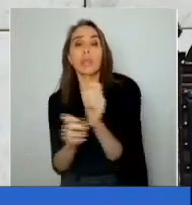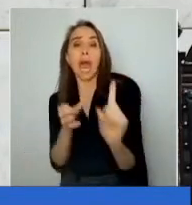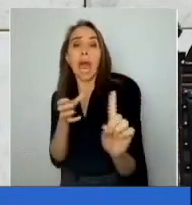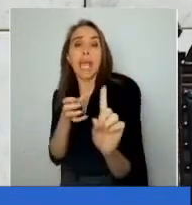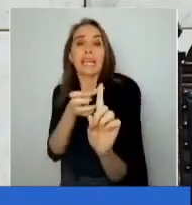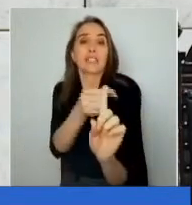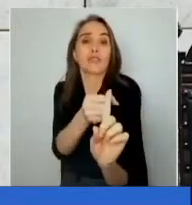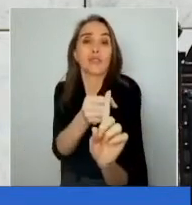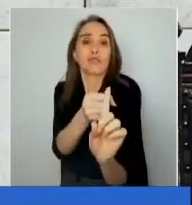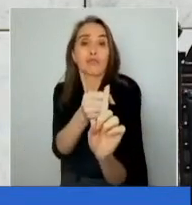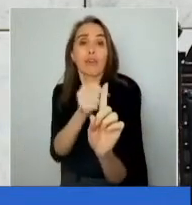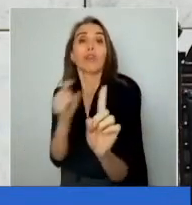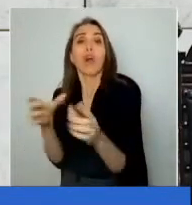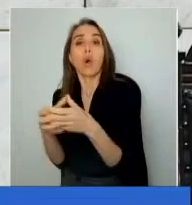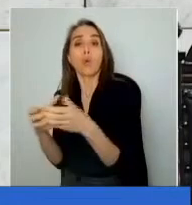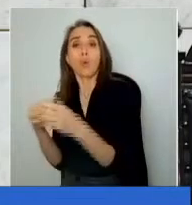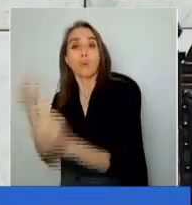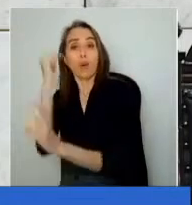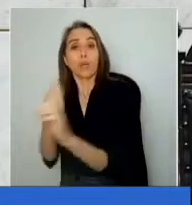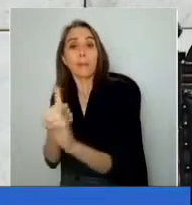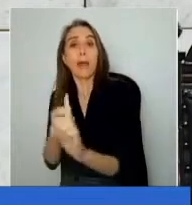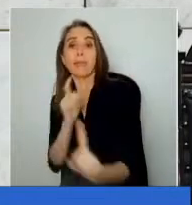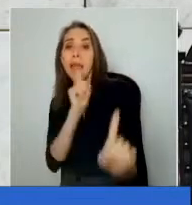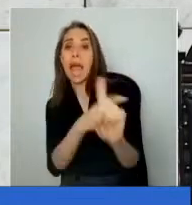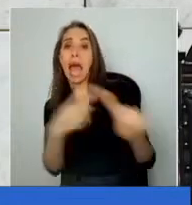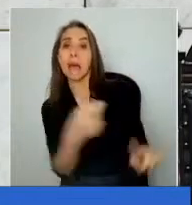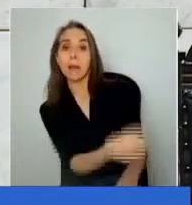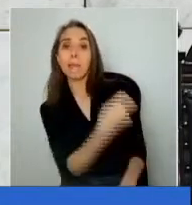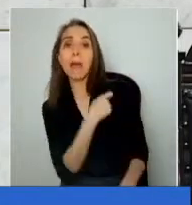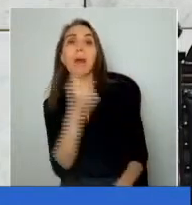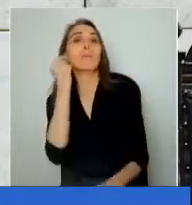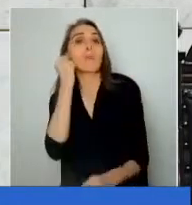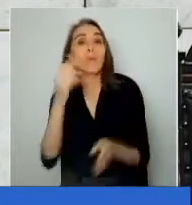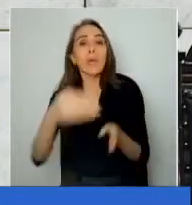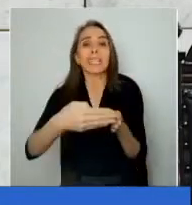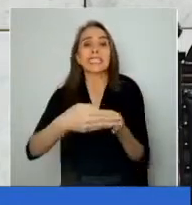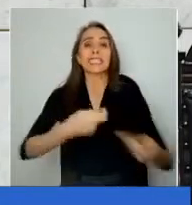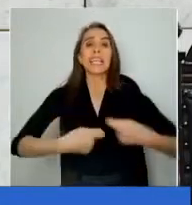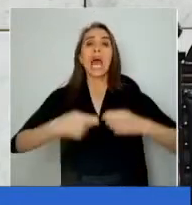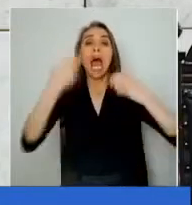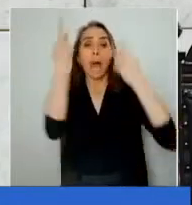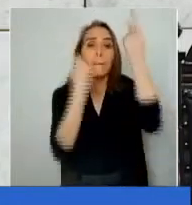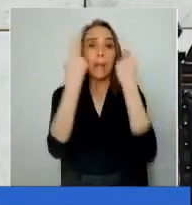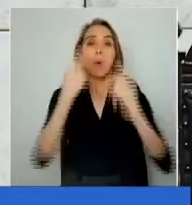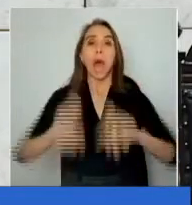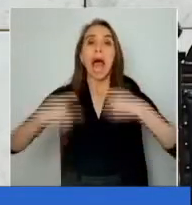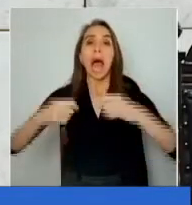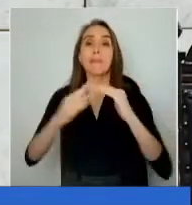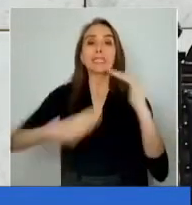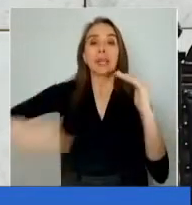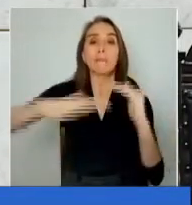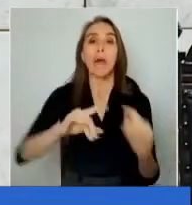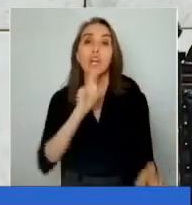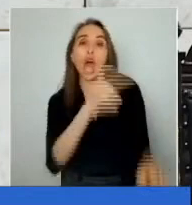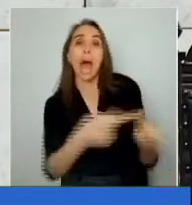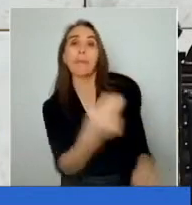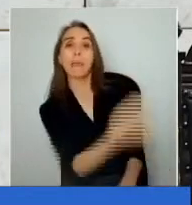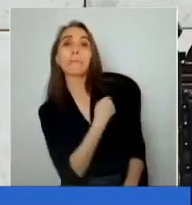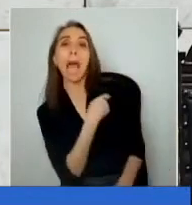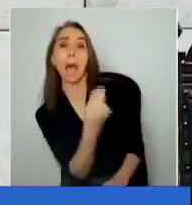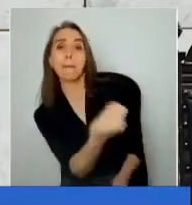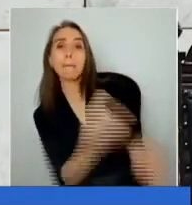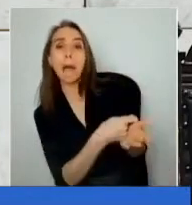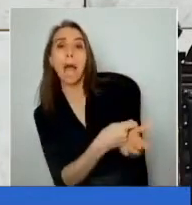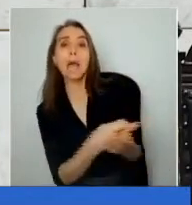amenazan a nuestra gente a la peluquera de la esquina al almacén de barrio no permitiremos que impongan la ley de la